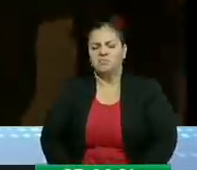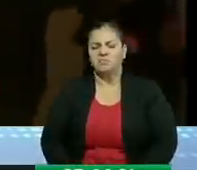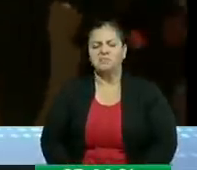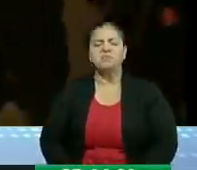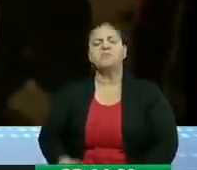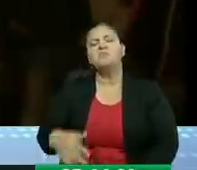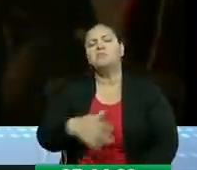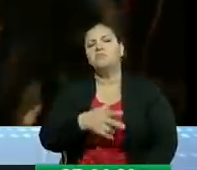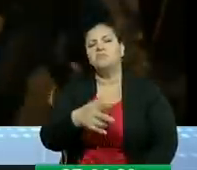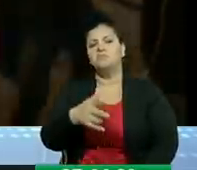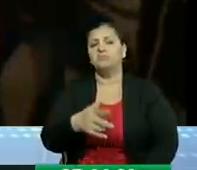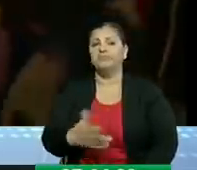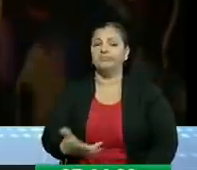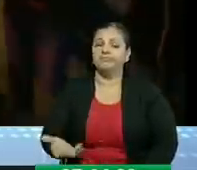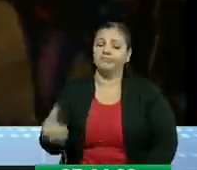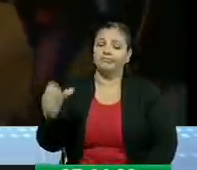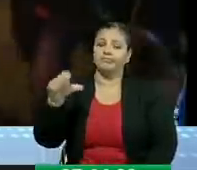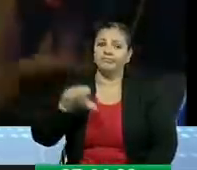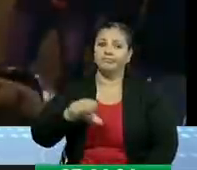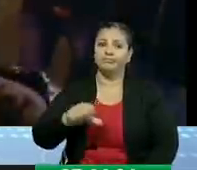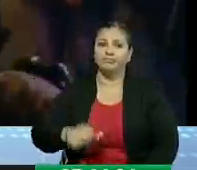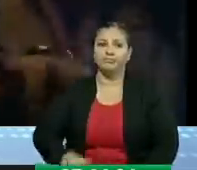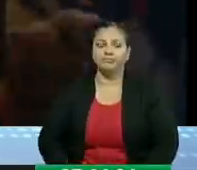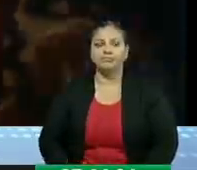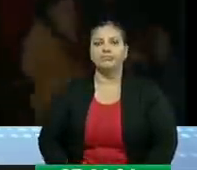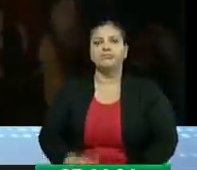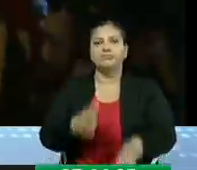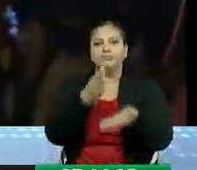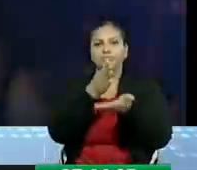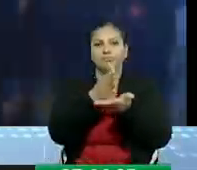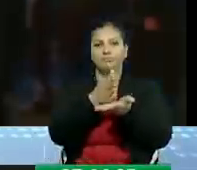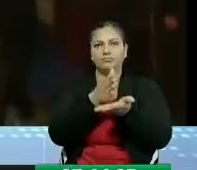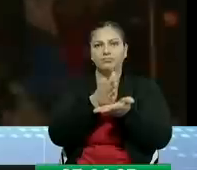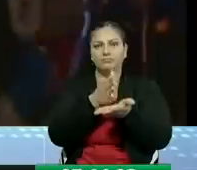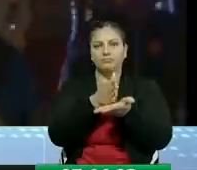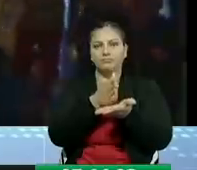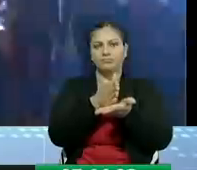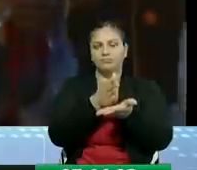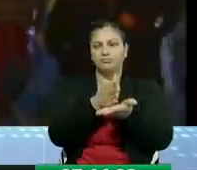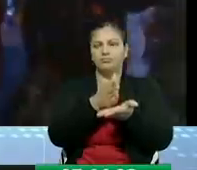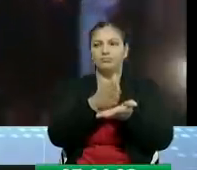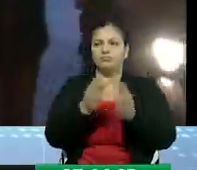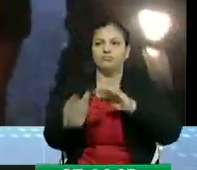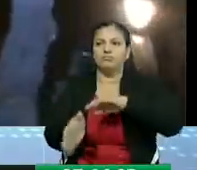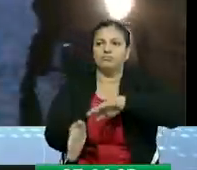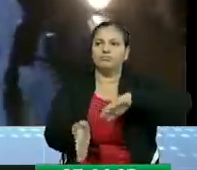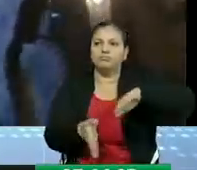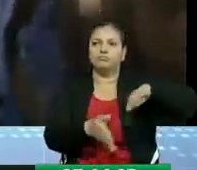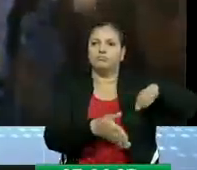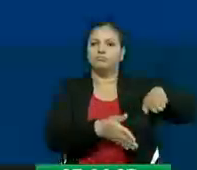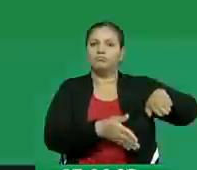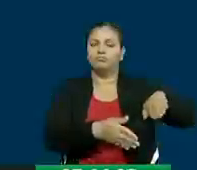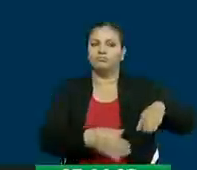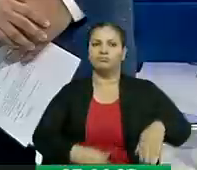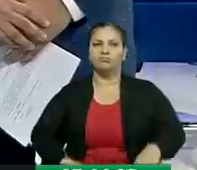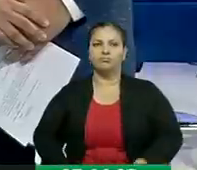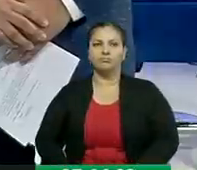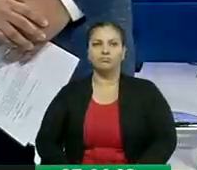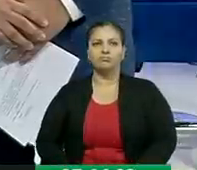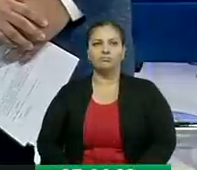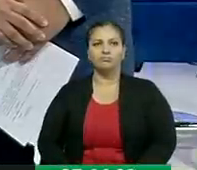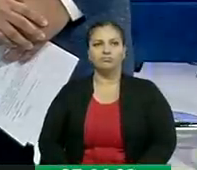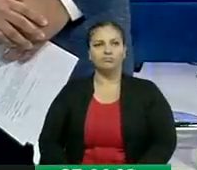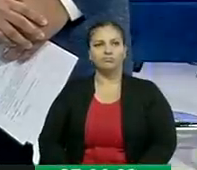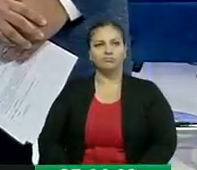ahora, mi querido José Luis, vamos a hacer un alto a esta temática de las imágenes propiamente de la llegada de